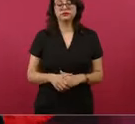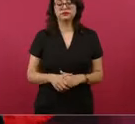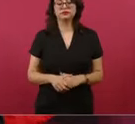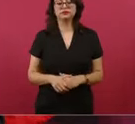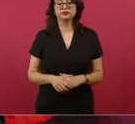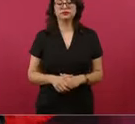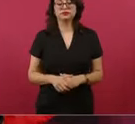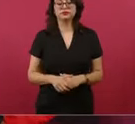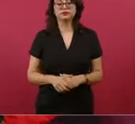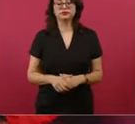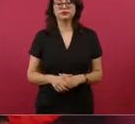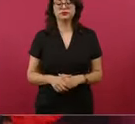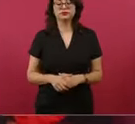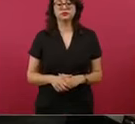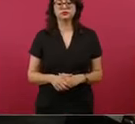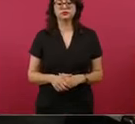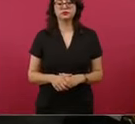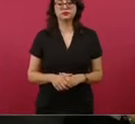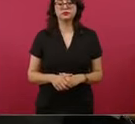Y